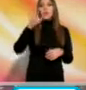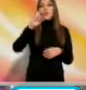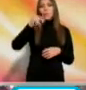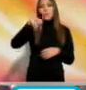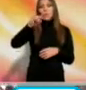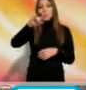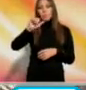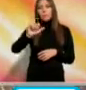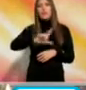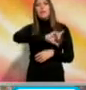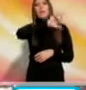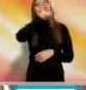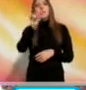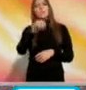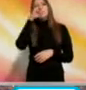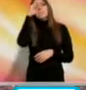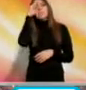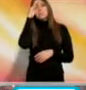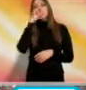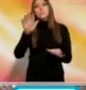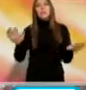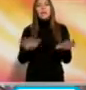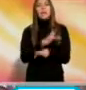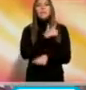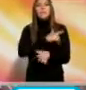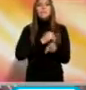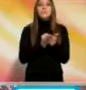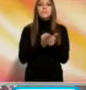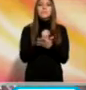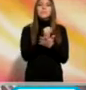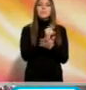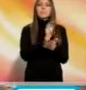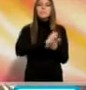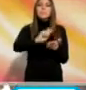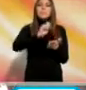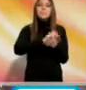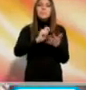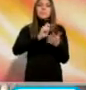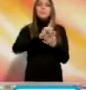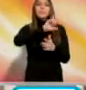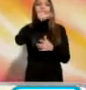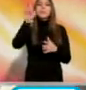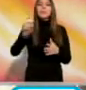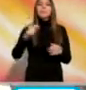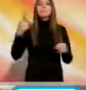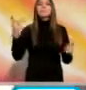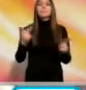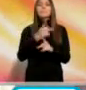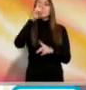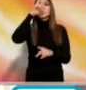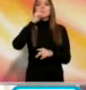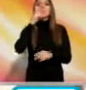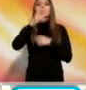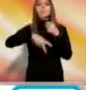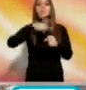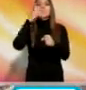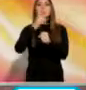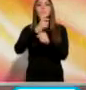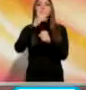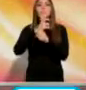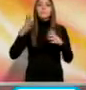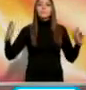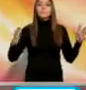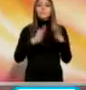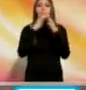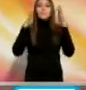después se decidió por las letras, pero no se estalló la Segunda Guerra Mundial. Ok. Entonces fue llamado a filas. Pero como